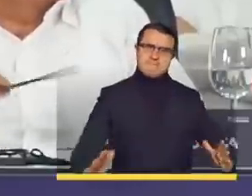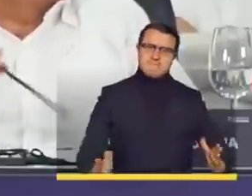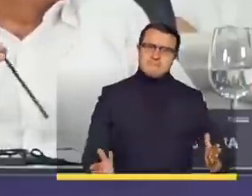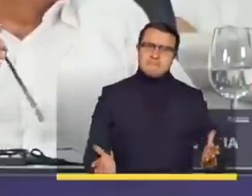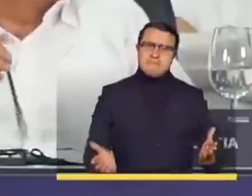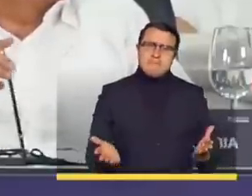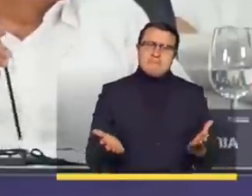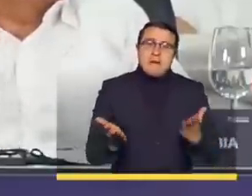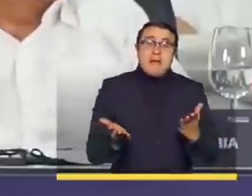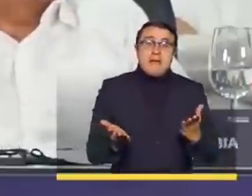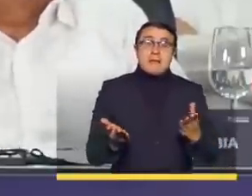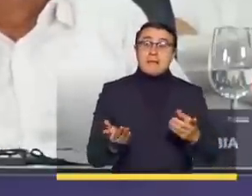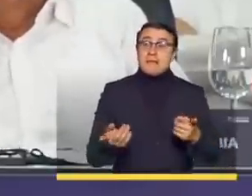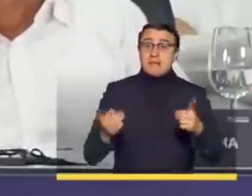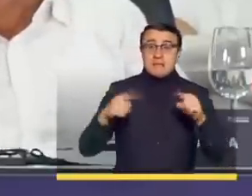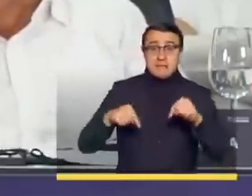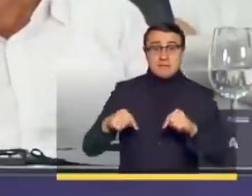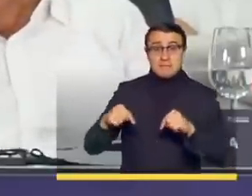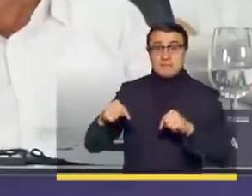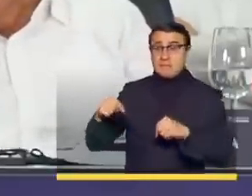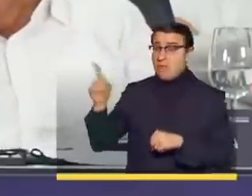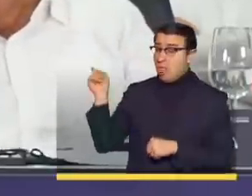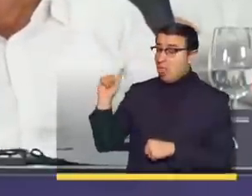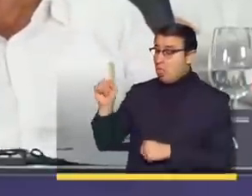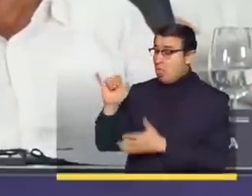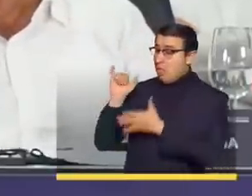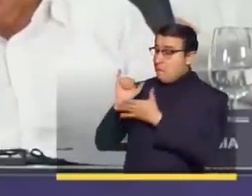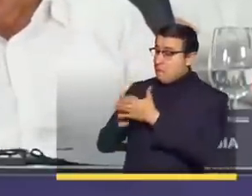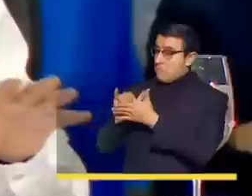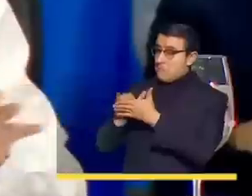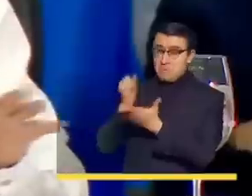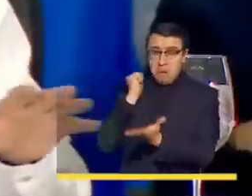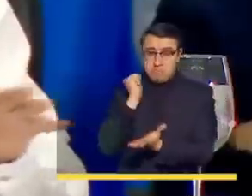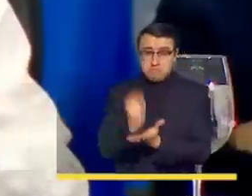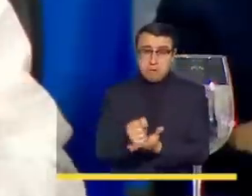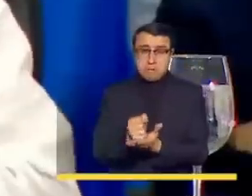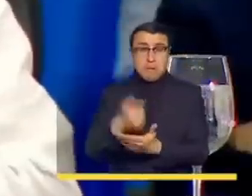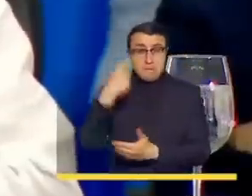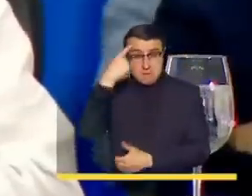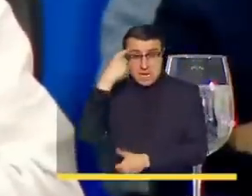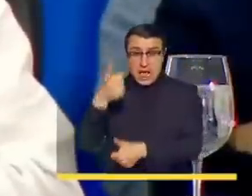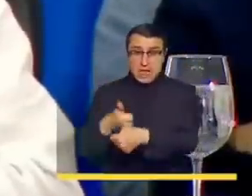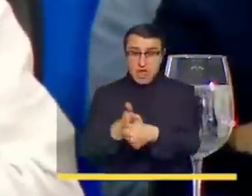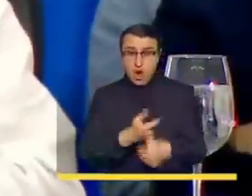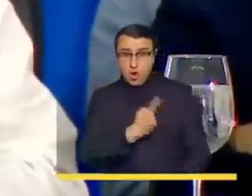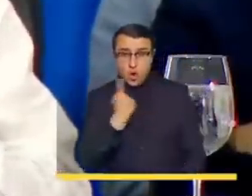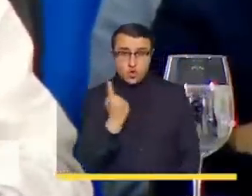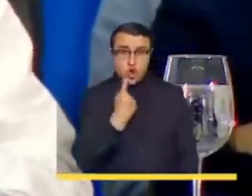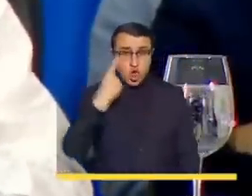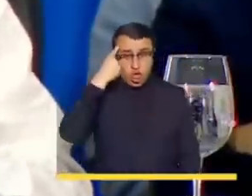enfrentar el modelo que han venido imponiendo, individualista,